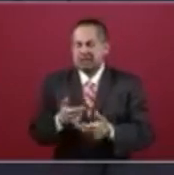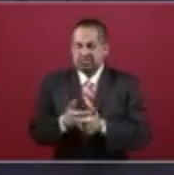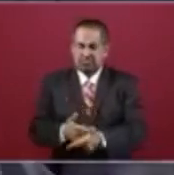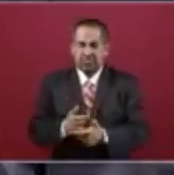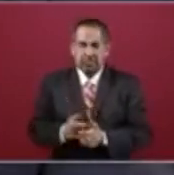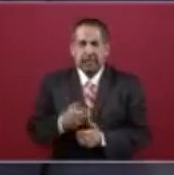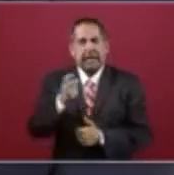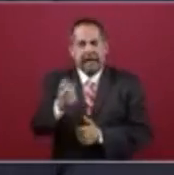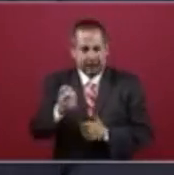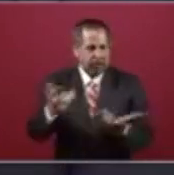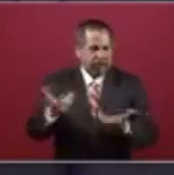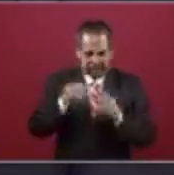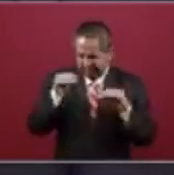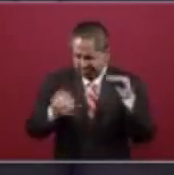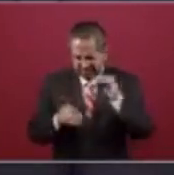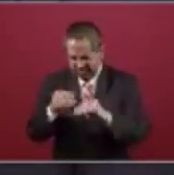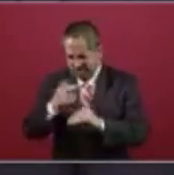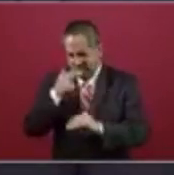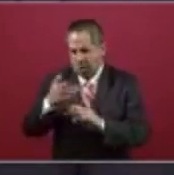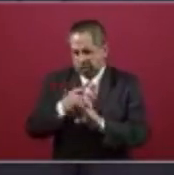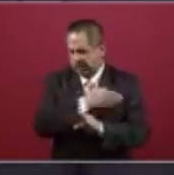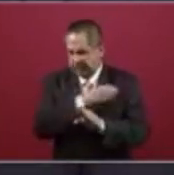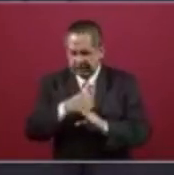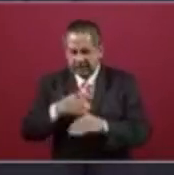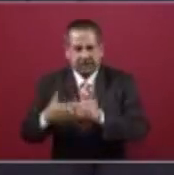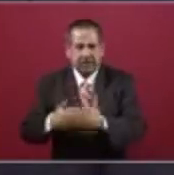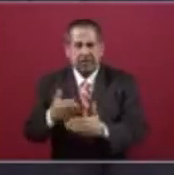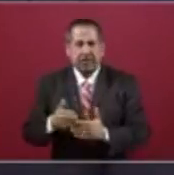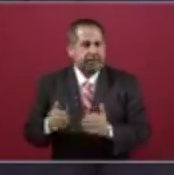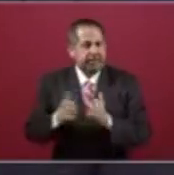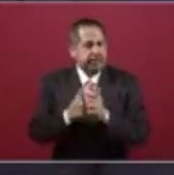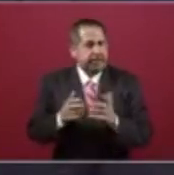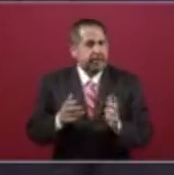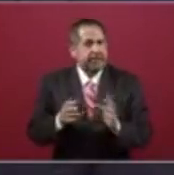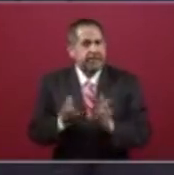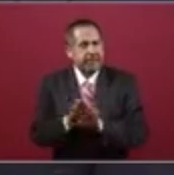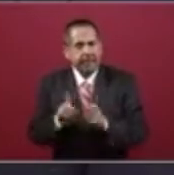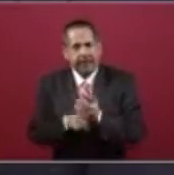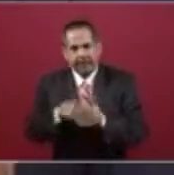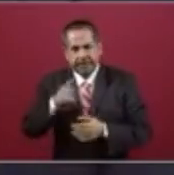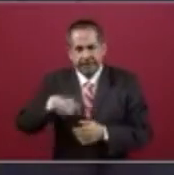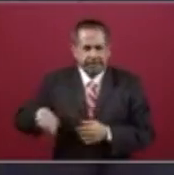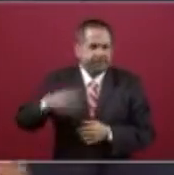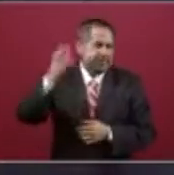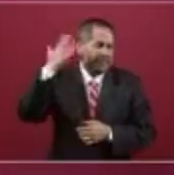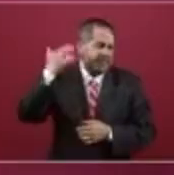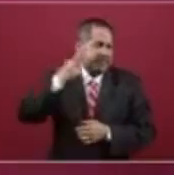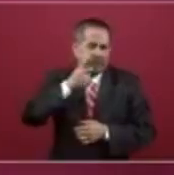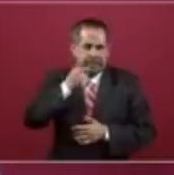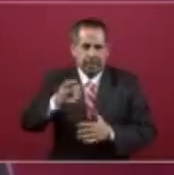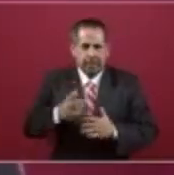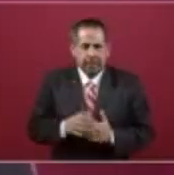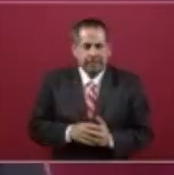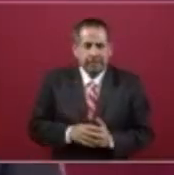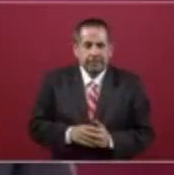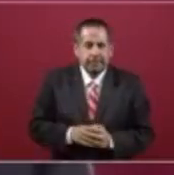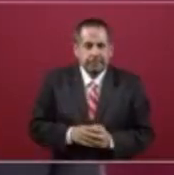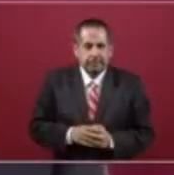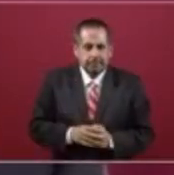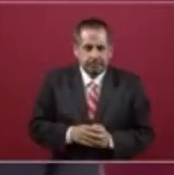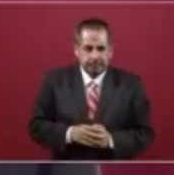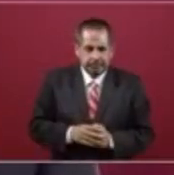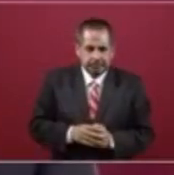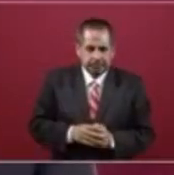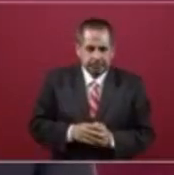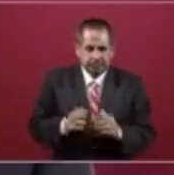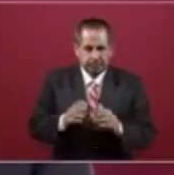Y eso es lo que estamos haciendo. Como se decía antes, ¿no? Porque ya ni